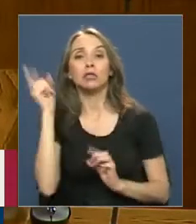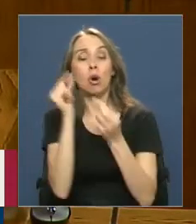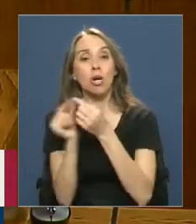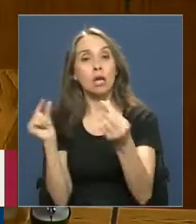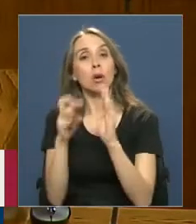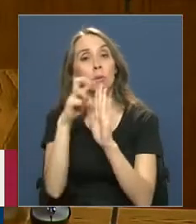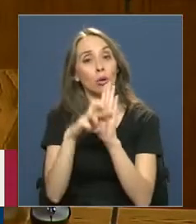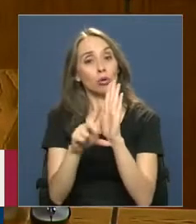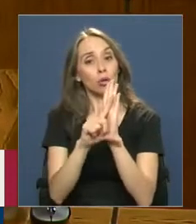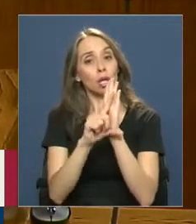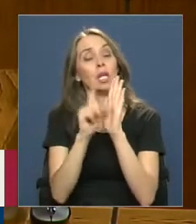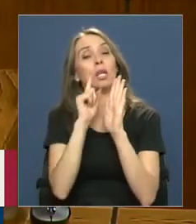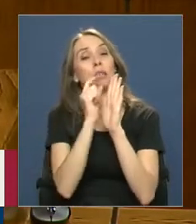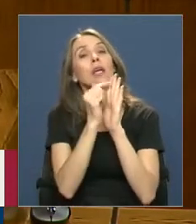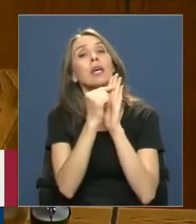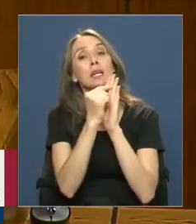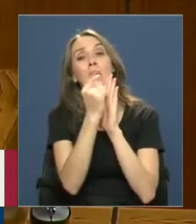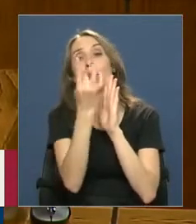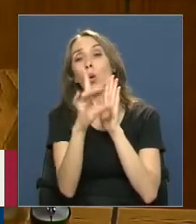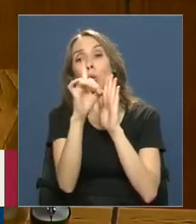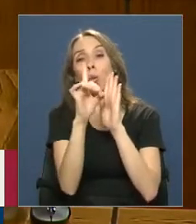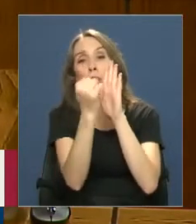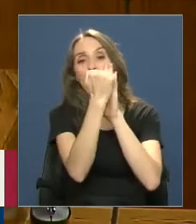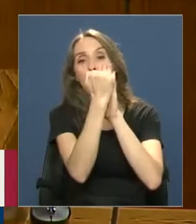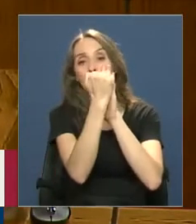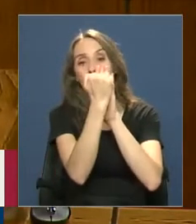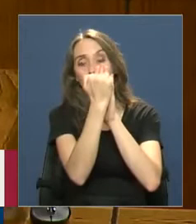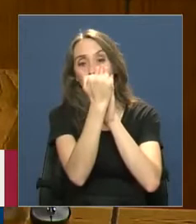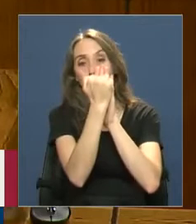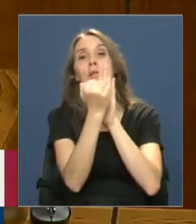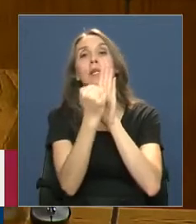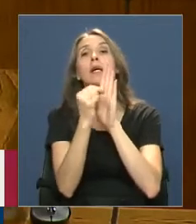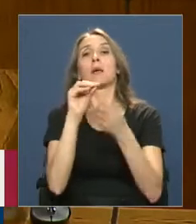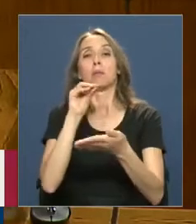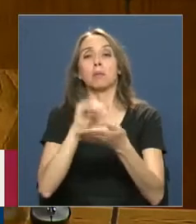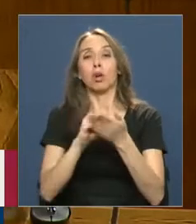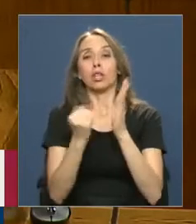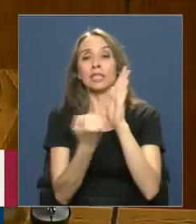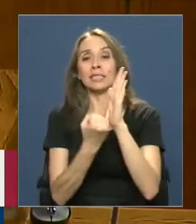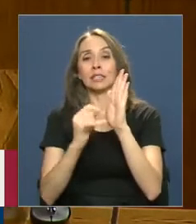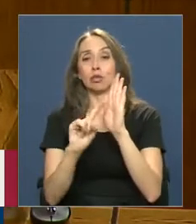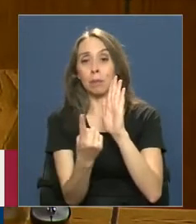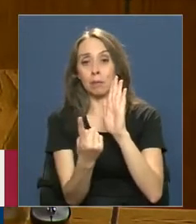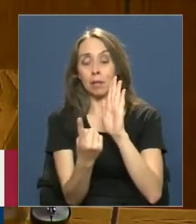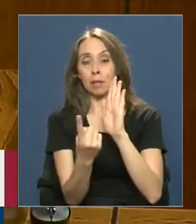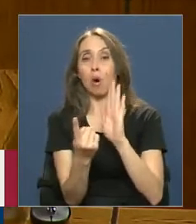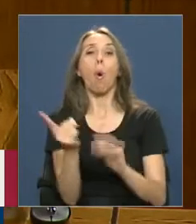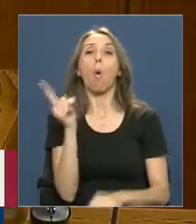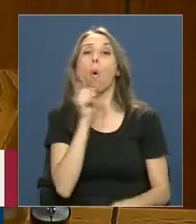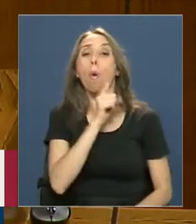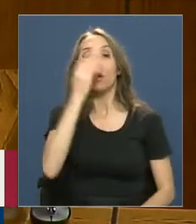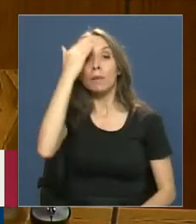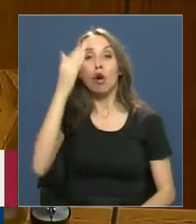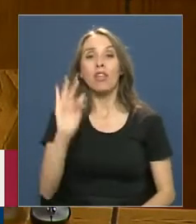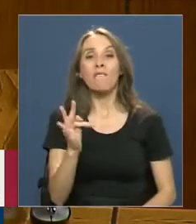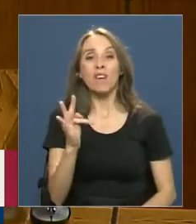de ley está estructurado sobre la base de un artículo único que declara en su inciso primero el último día de